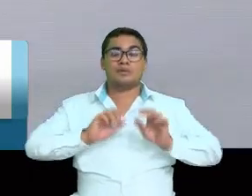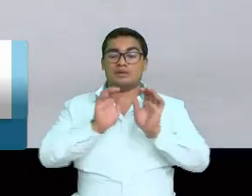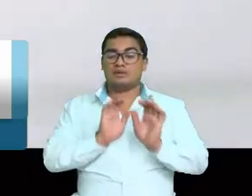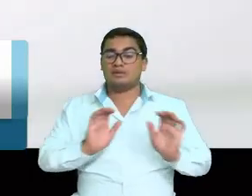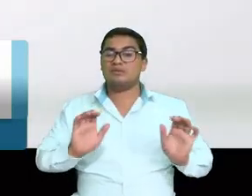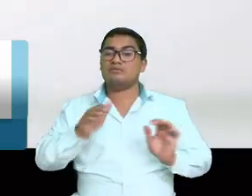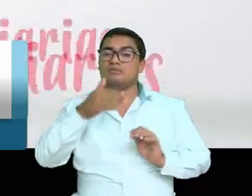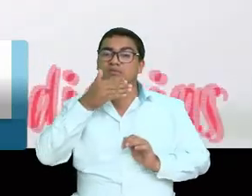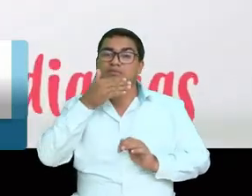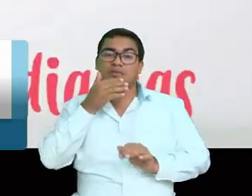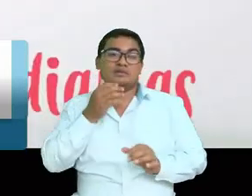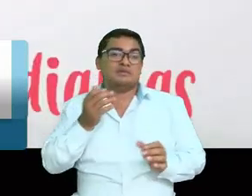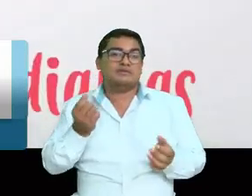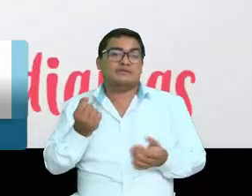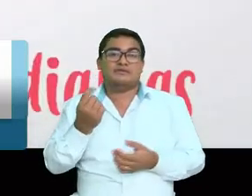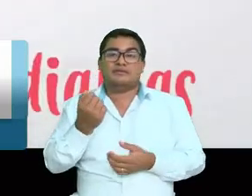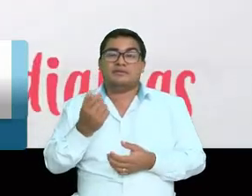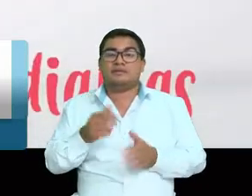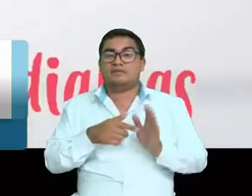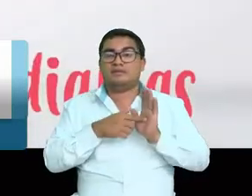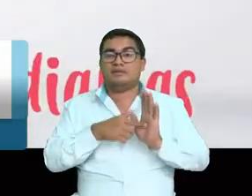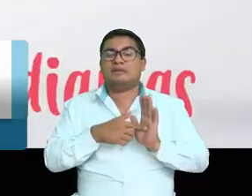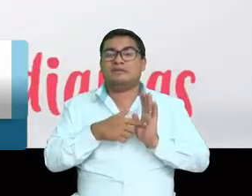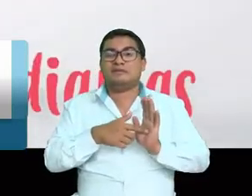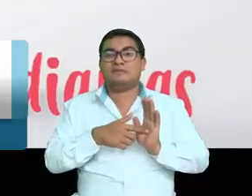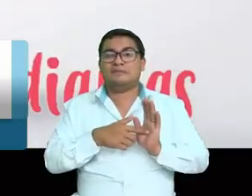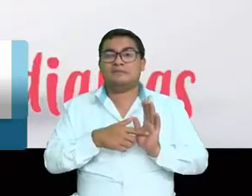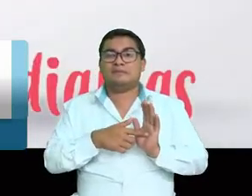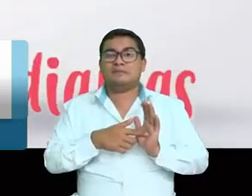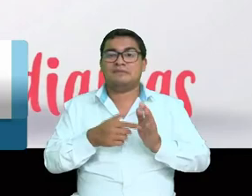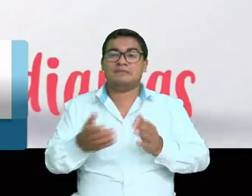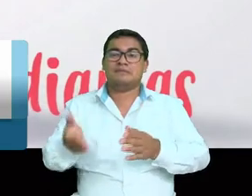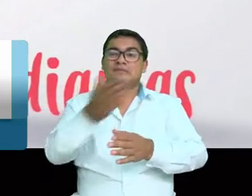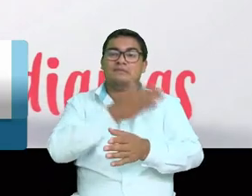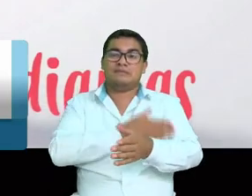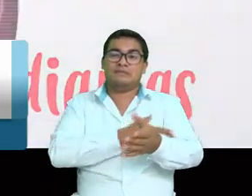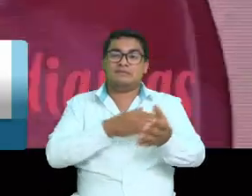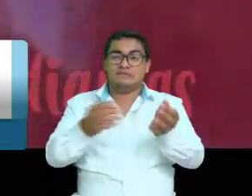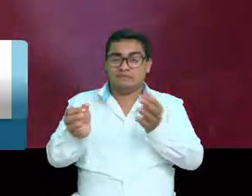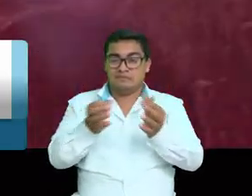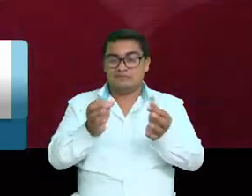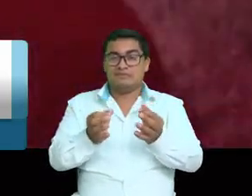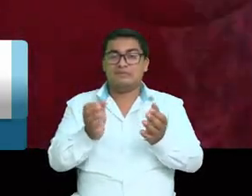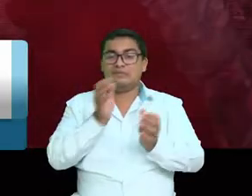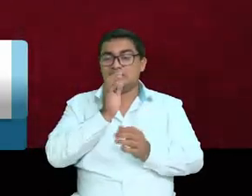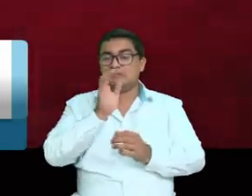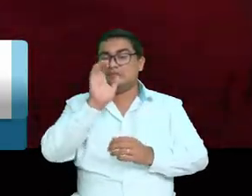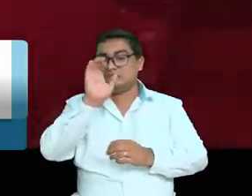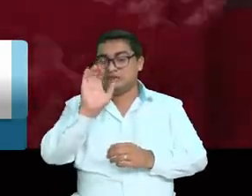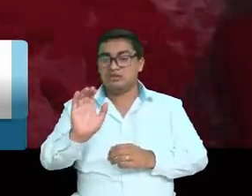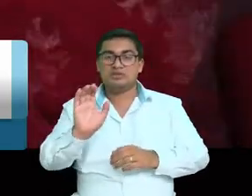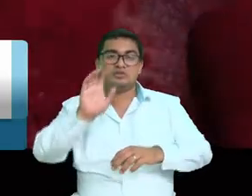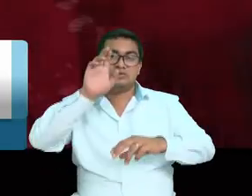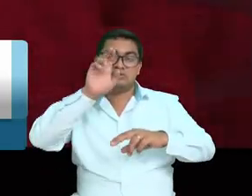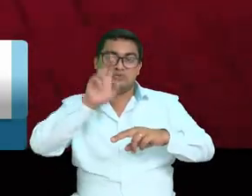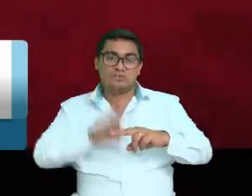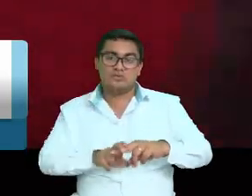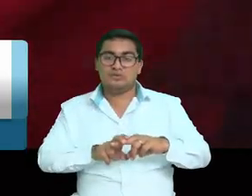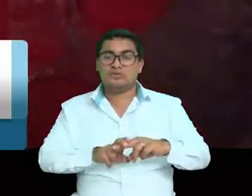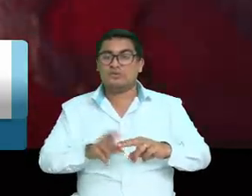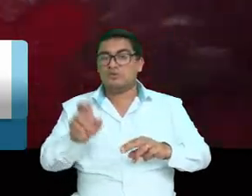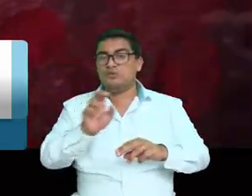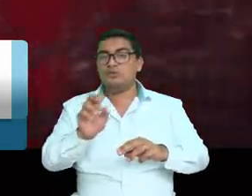funcionando adecuadamente, ya sea por todo esto que usted me está diciendo de la del niño que está sentado, o